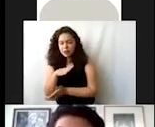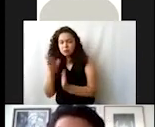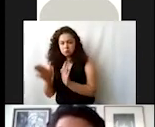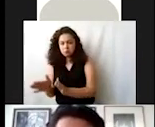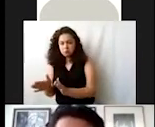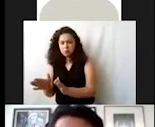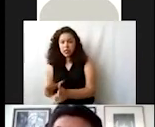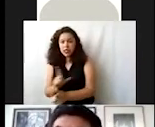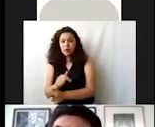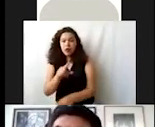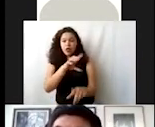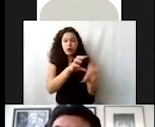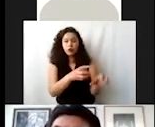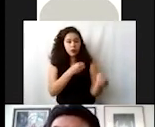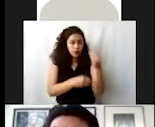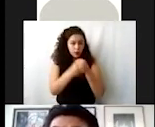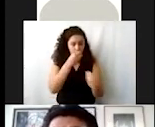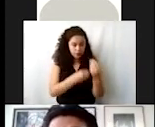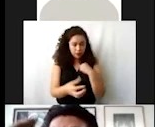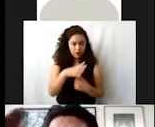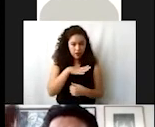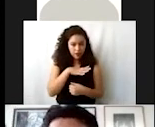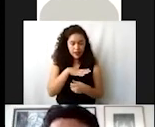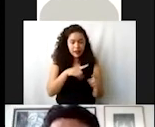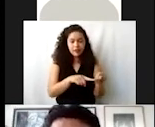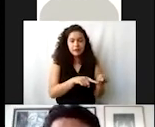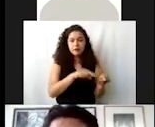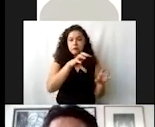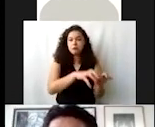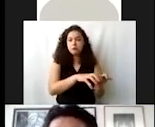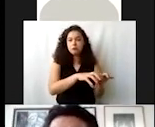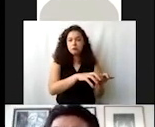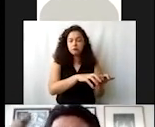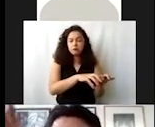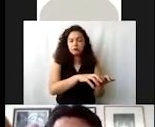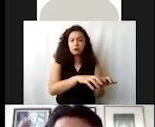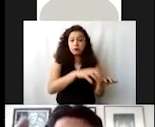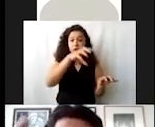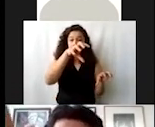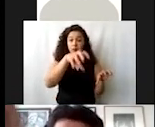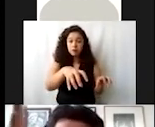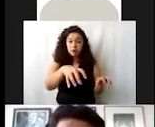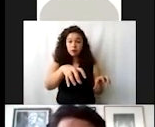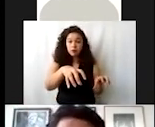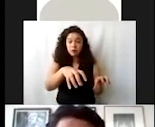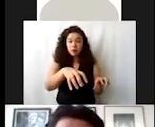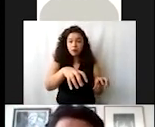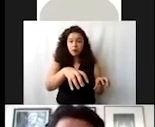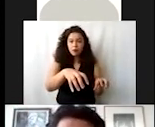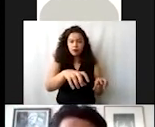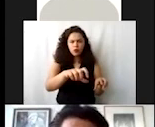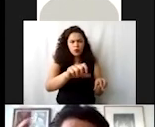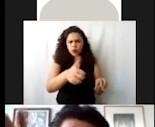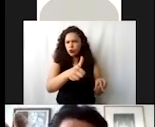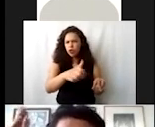un comedor, ¿sí? Tengo una residencia